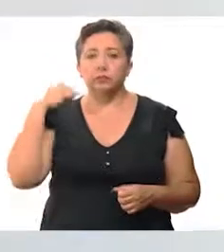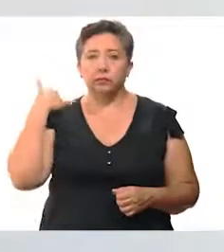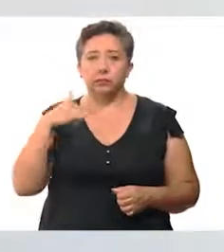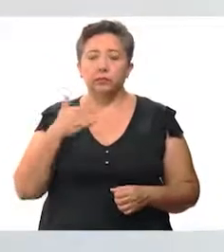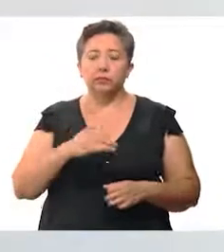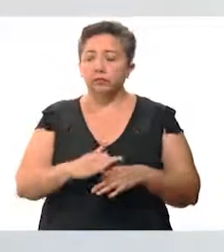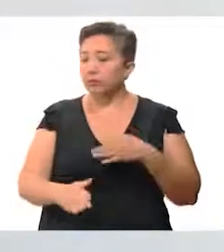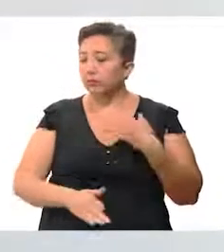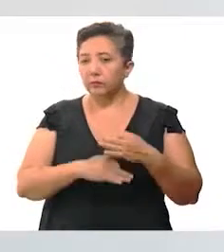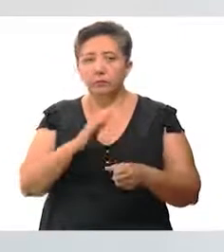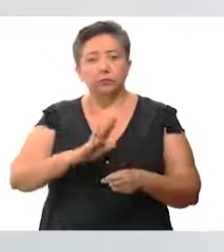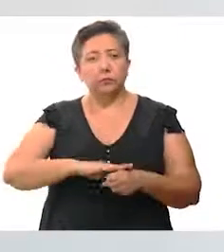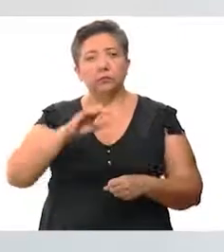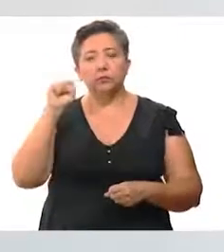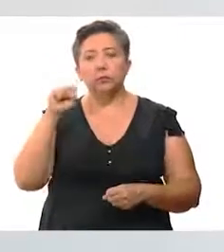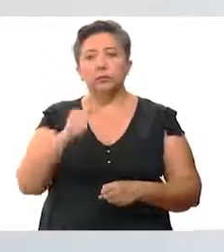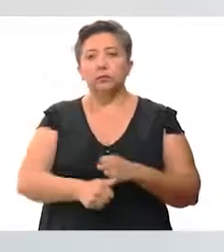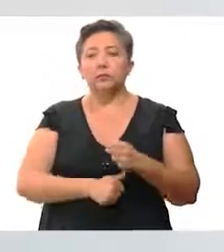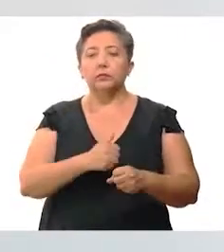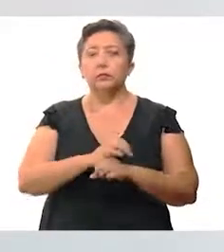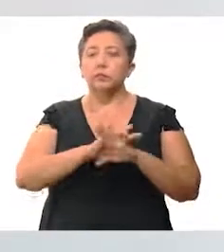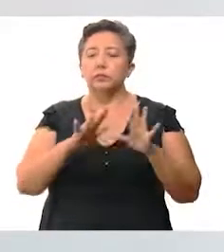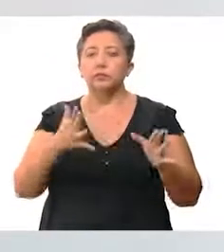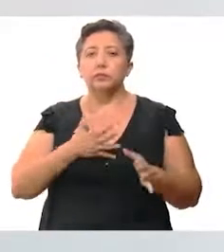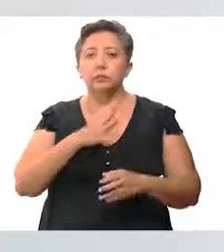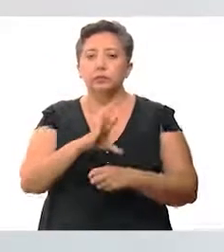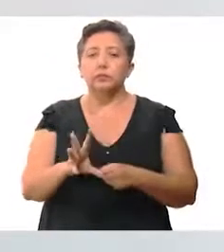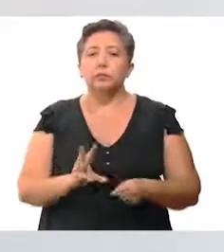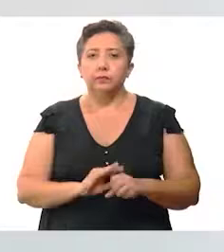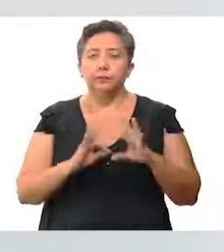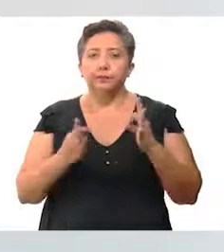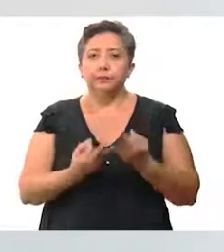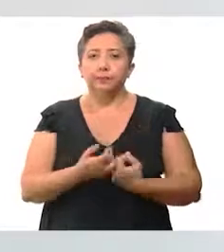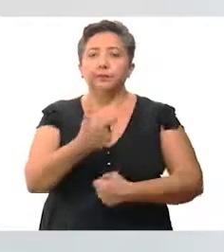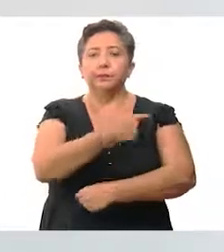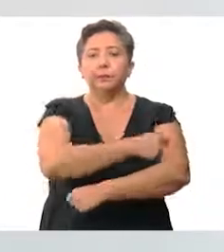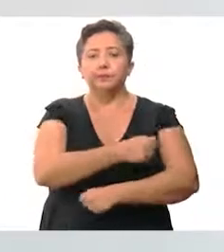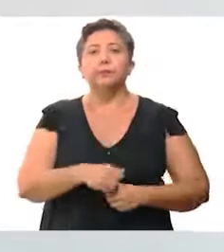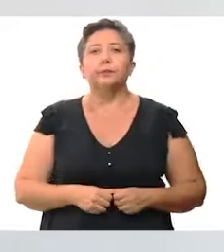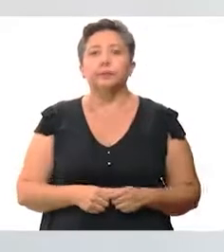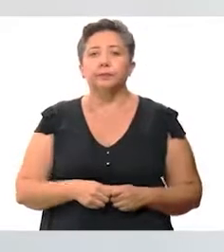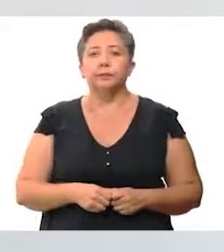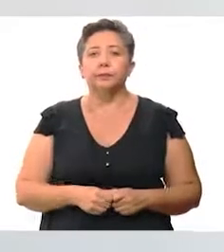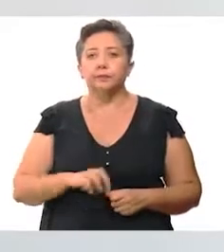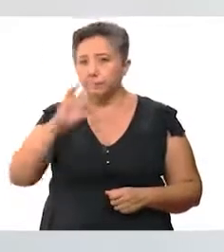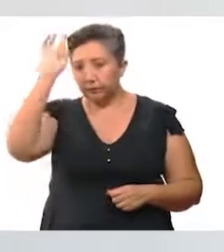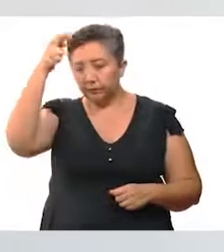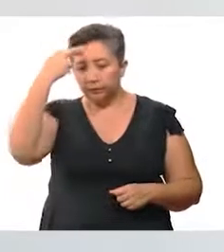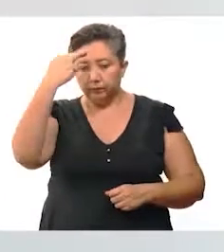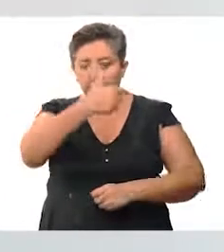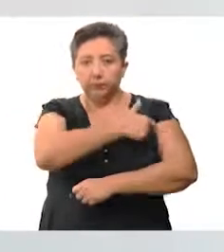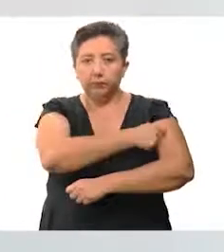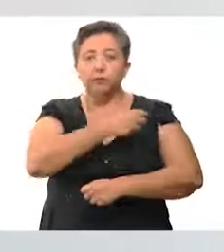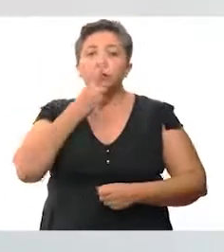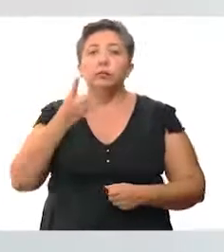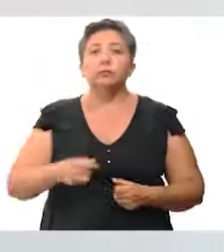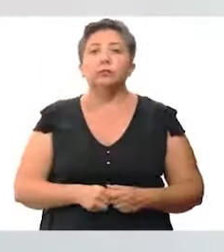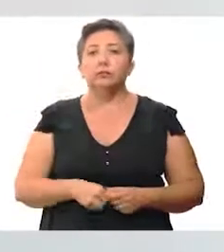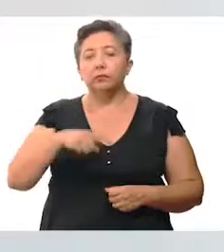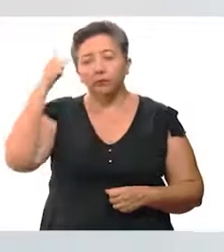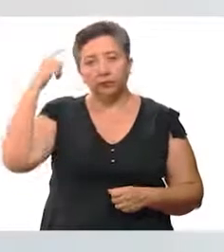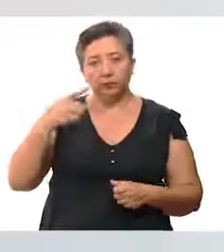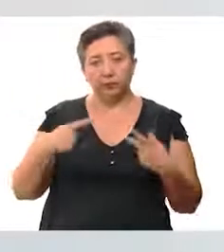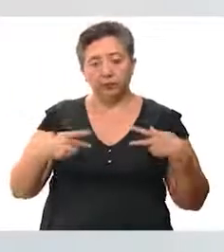Yucatán, todos los mayores de 60 años ya tienen completo su esquema de vacunación. Se recuerda que la aplicación de la vacuna